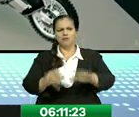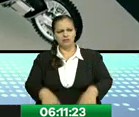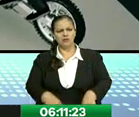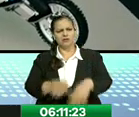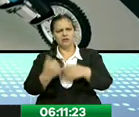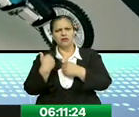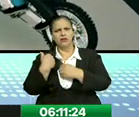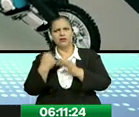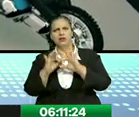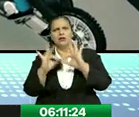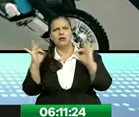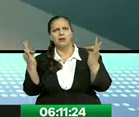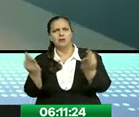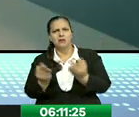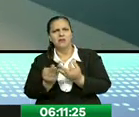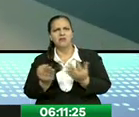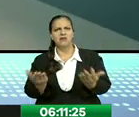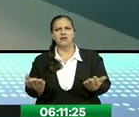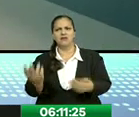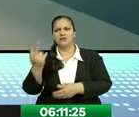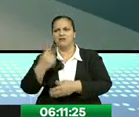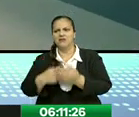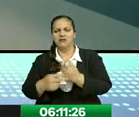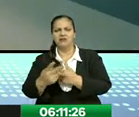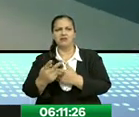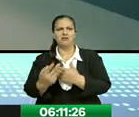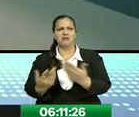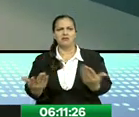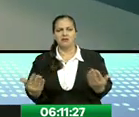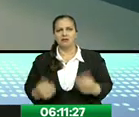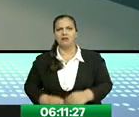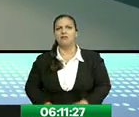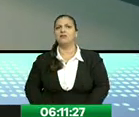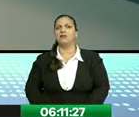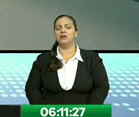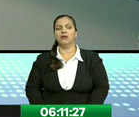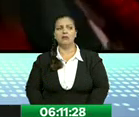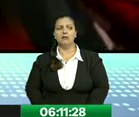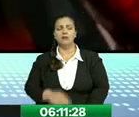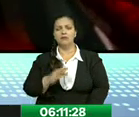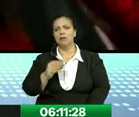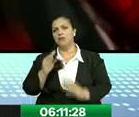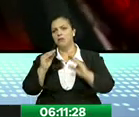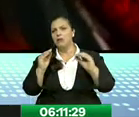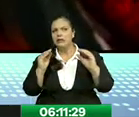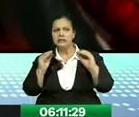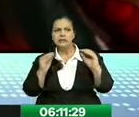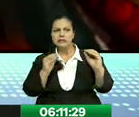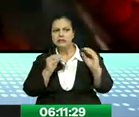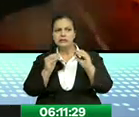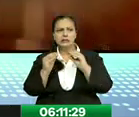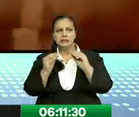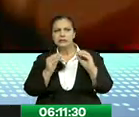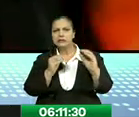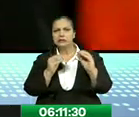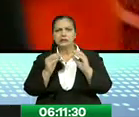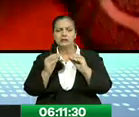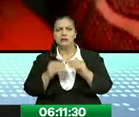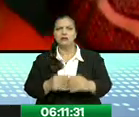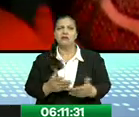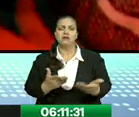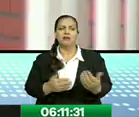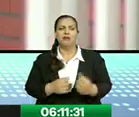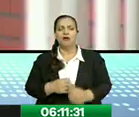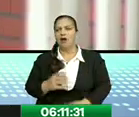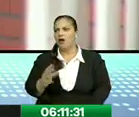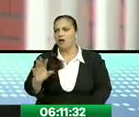tiene, no sé, se conversan y va a salir por algún lado, se le va a escapar la información. Siempre hay alguien, claro. Siempre hay alguien